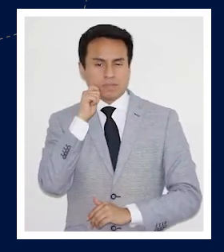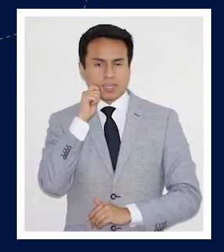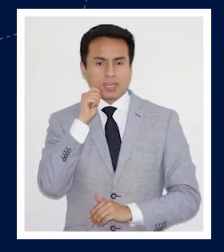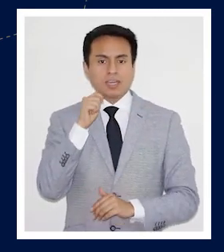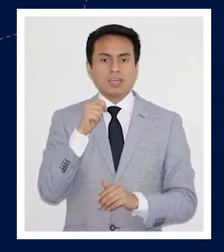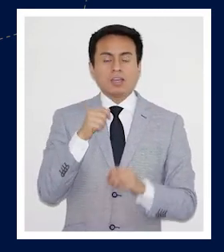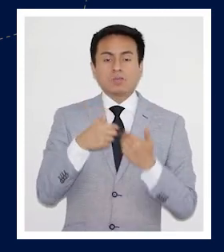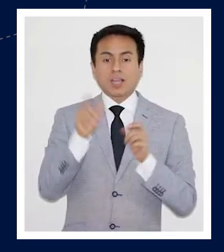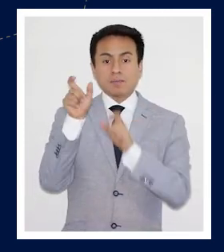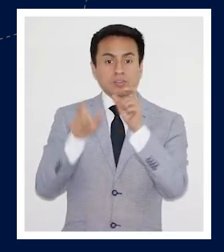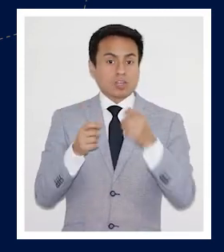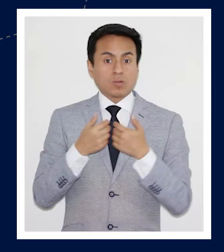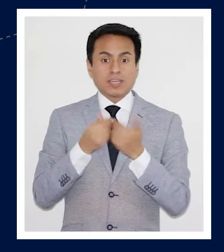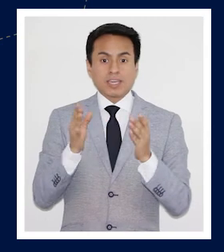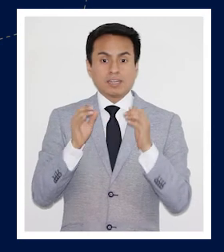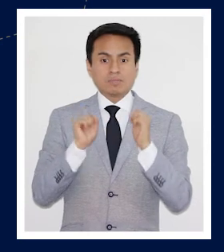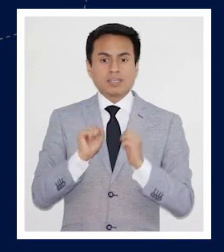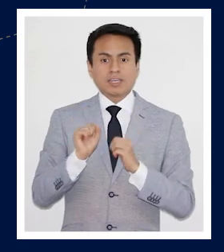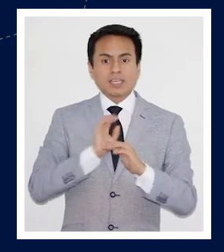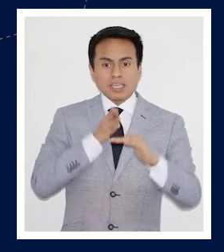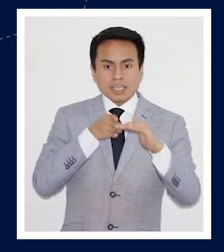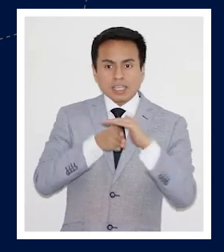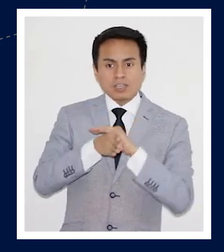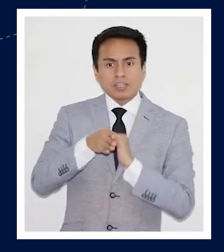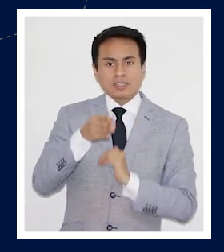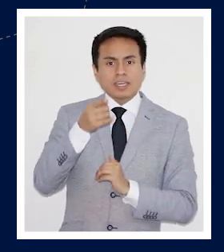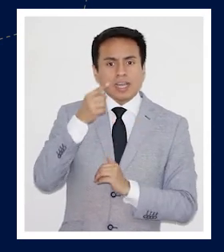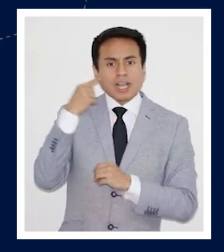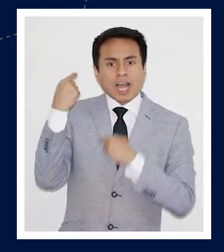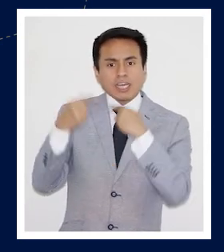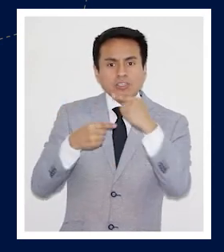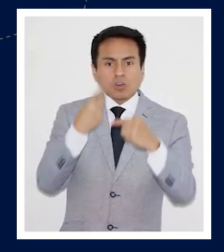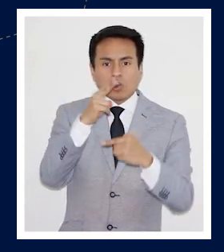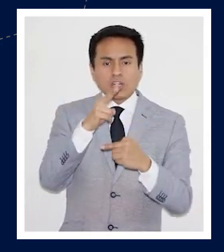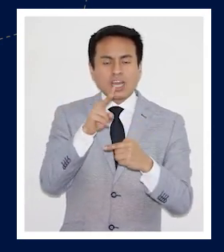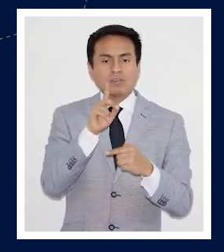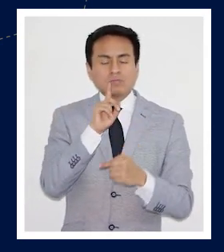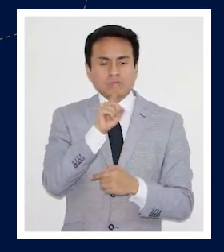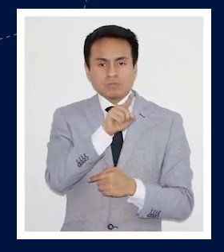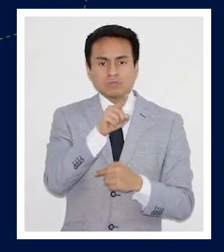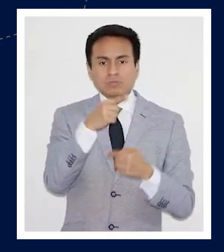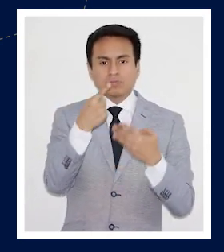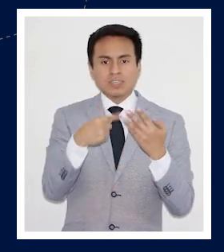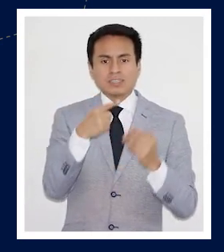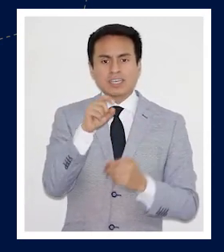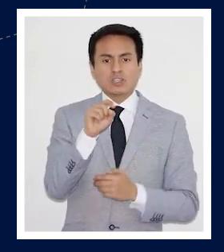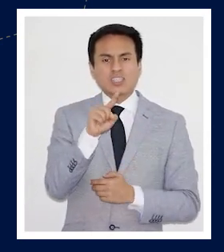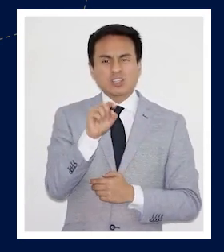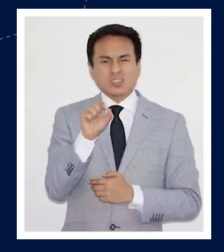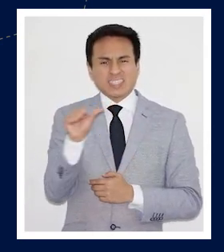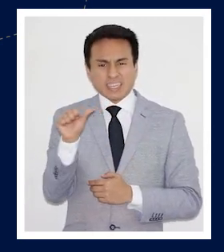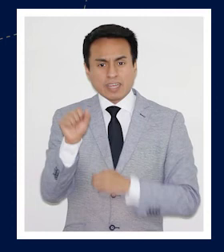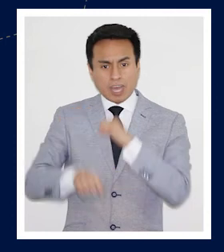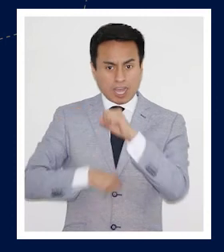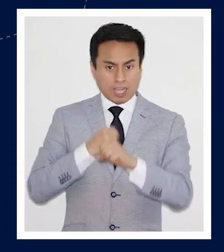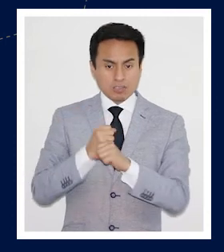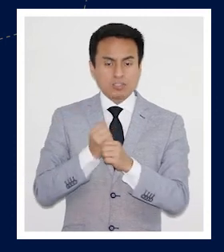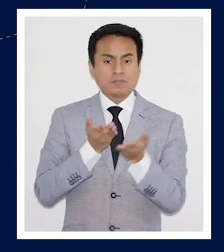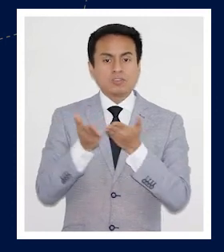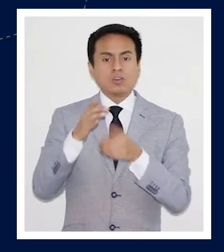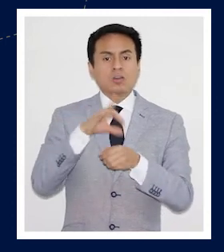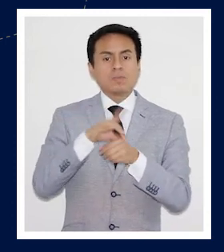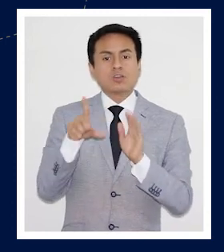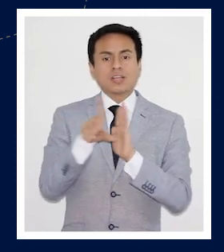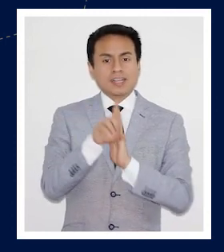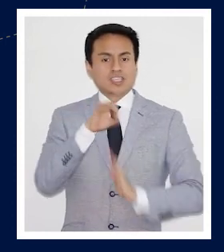2021, donde cualquier persona puede interiorizarse de la historia, de esta historia de 106 años que tiene